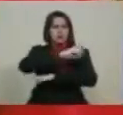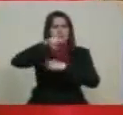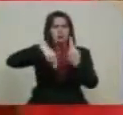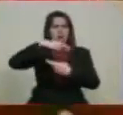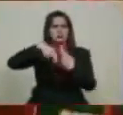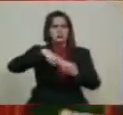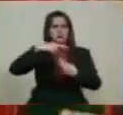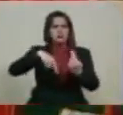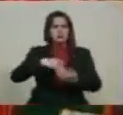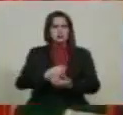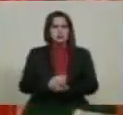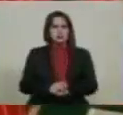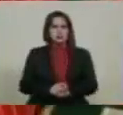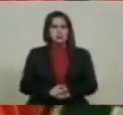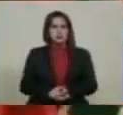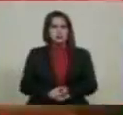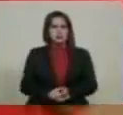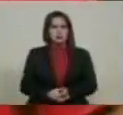Revolucionaria.